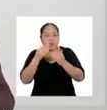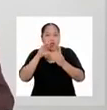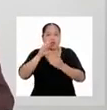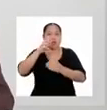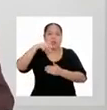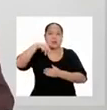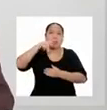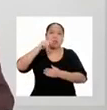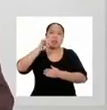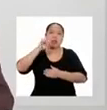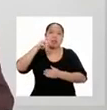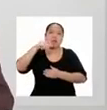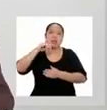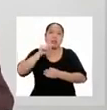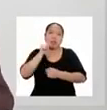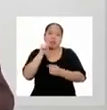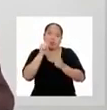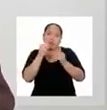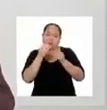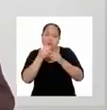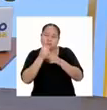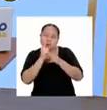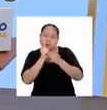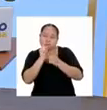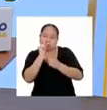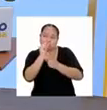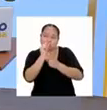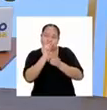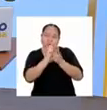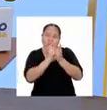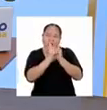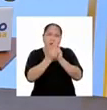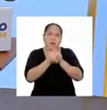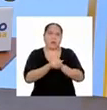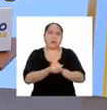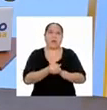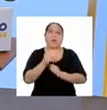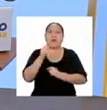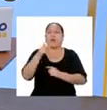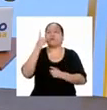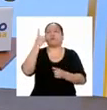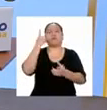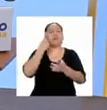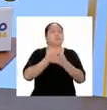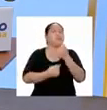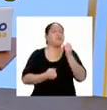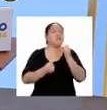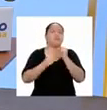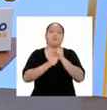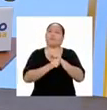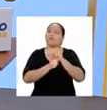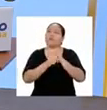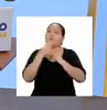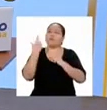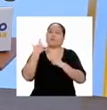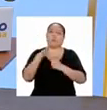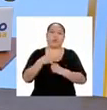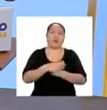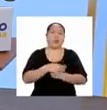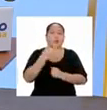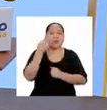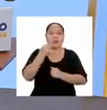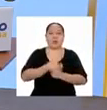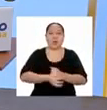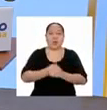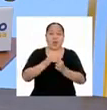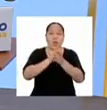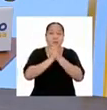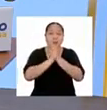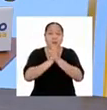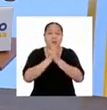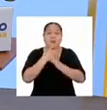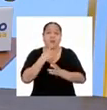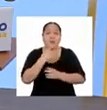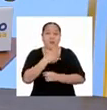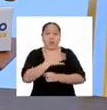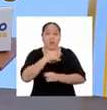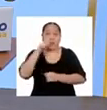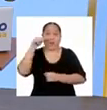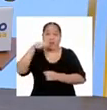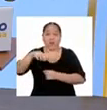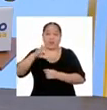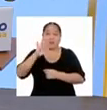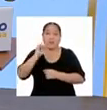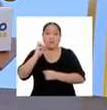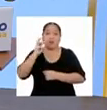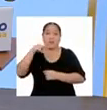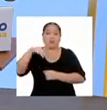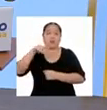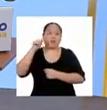centésimo, por lo que hay una pequeña variación. Entonces, confirmado. Ya saben, amigas y amigos de cuarto, esa fórmula